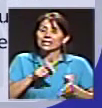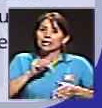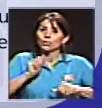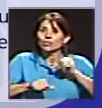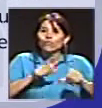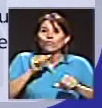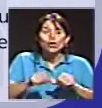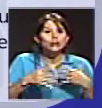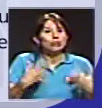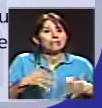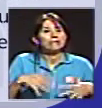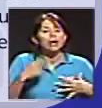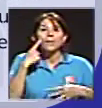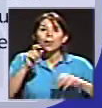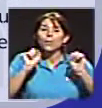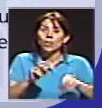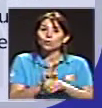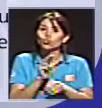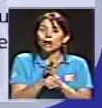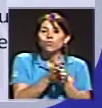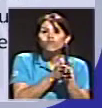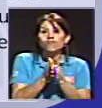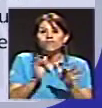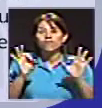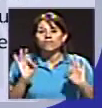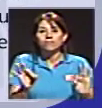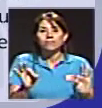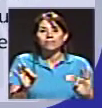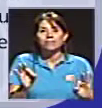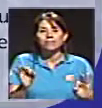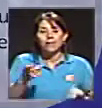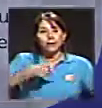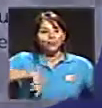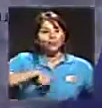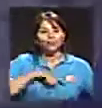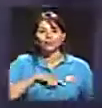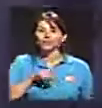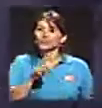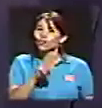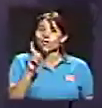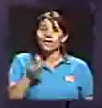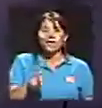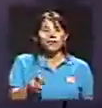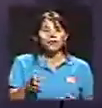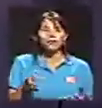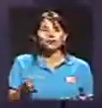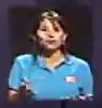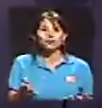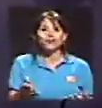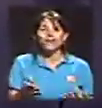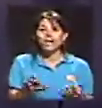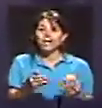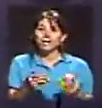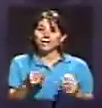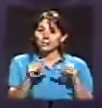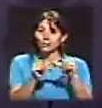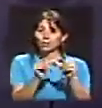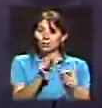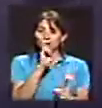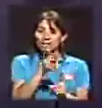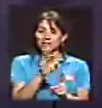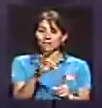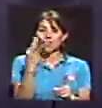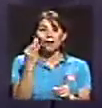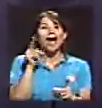poder ejecutarlo. Y que no deberíamos ir más allá hasta tanto no tengamos